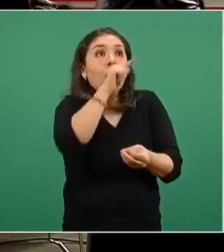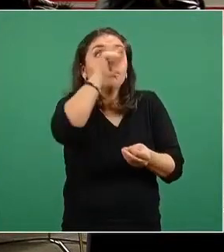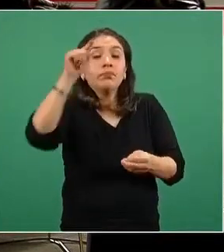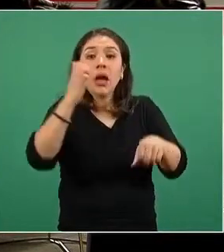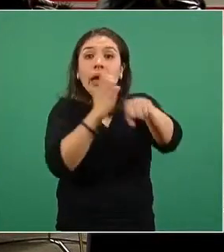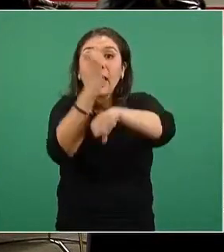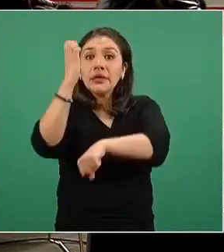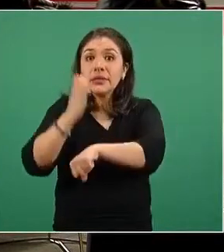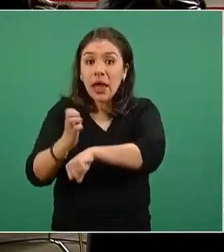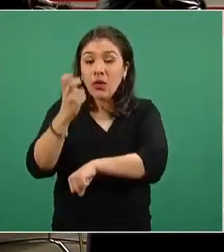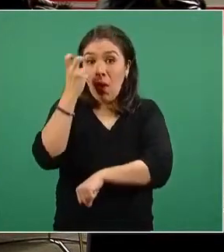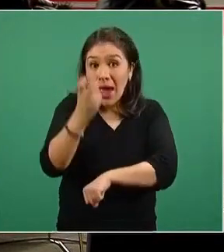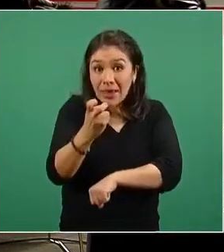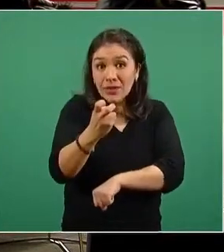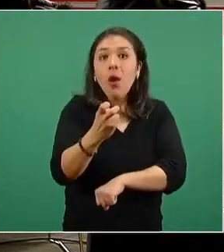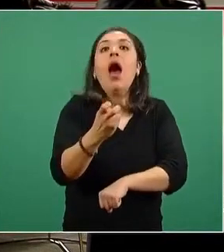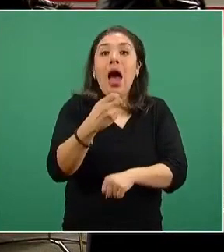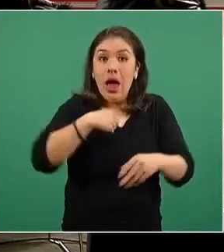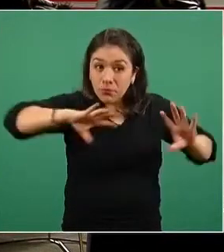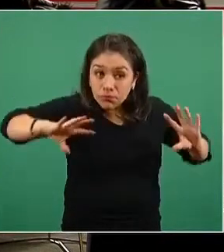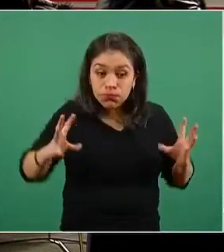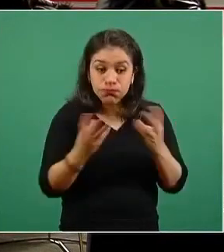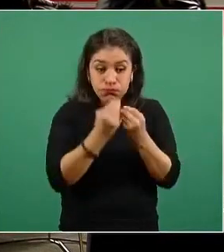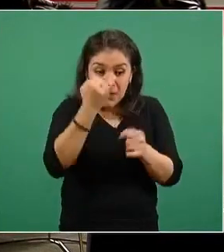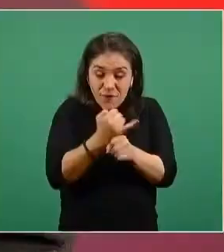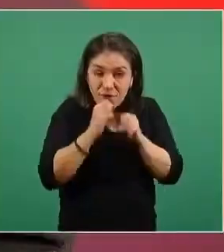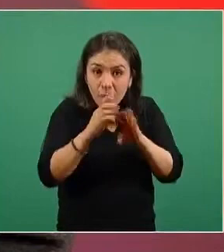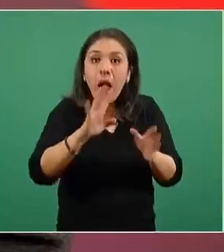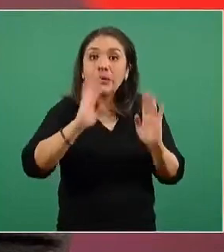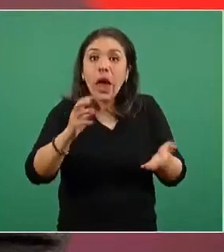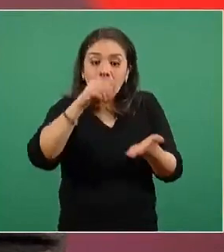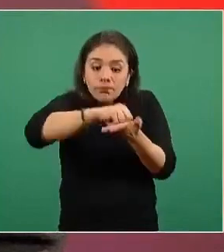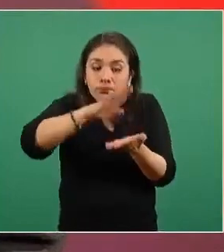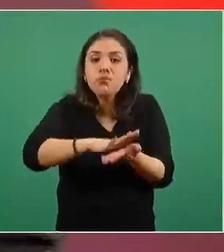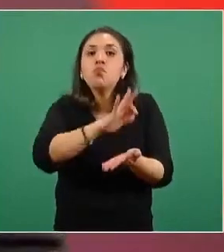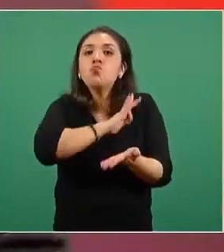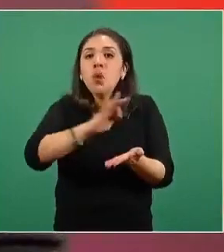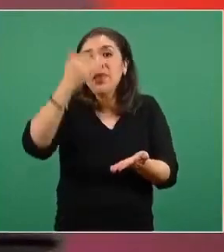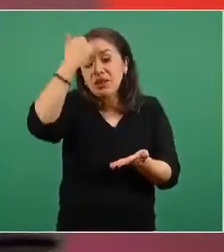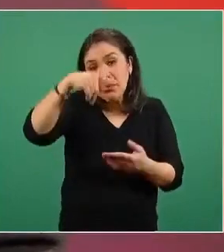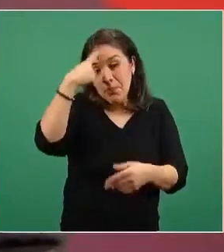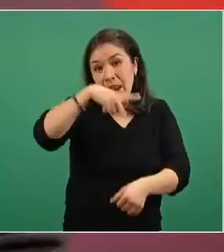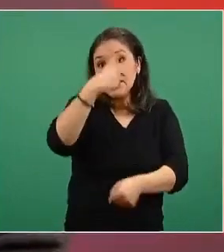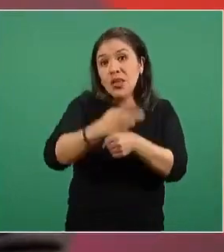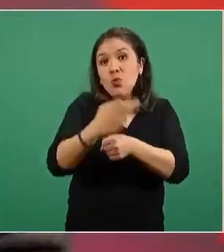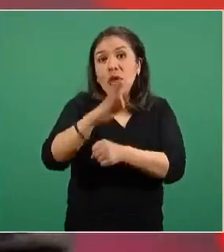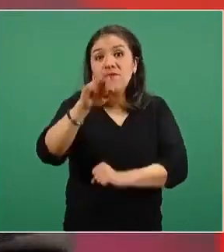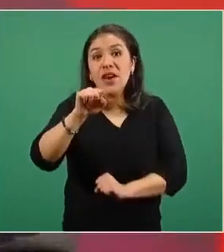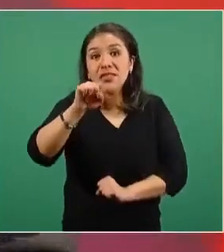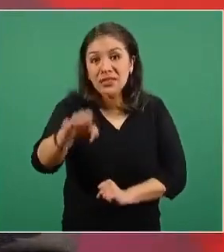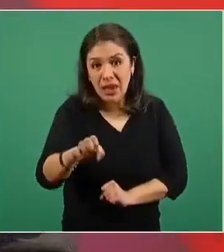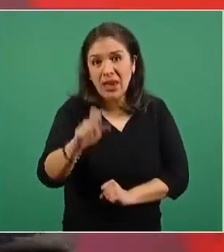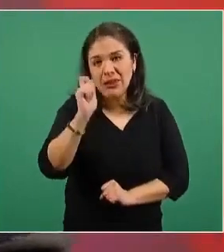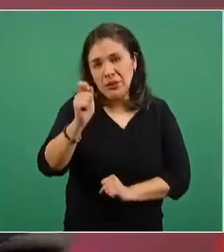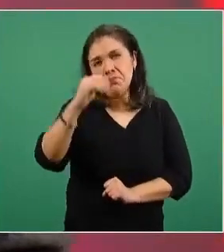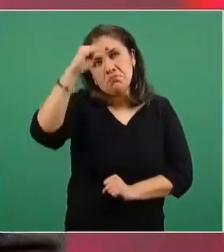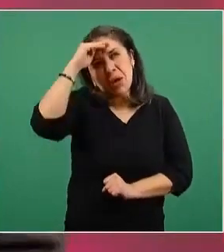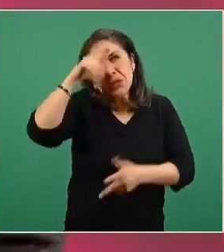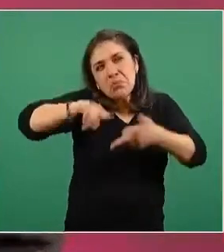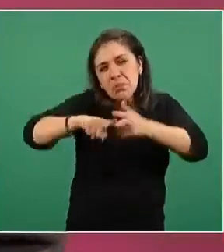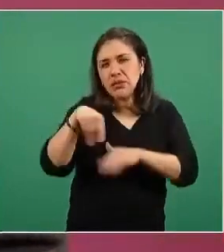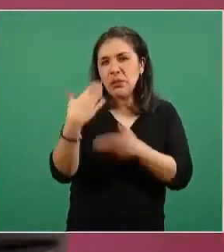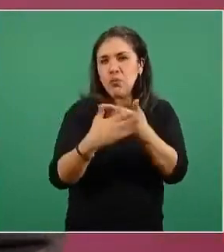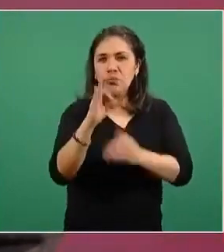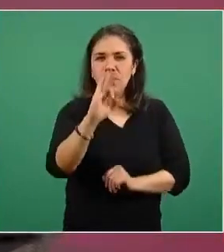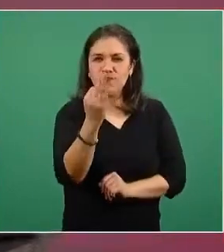estado. Y esto lo que nos va a permitir es integrar para la fase 2, para la etapa 2, que esto empezaría en